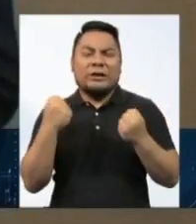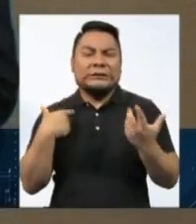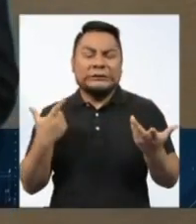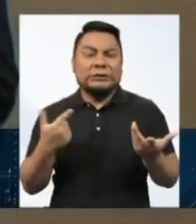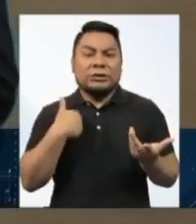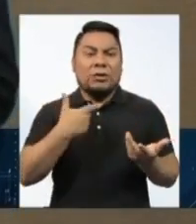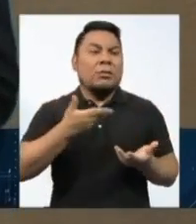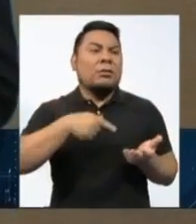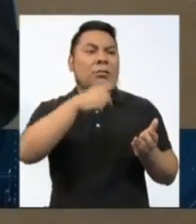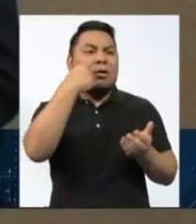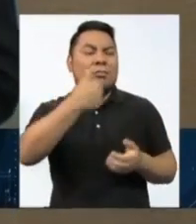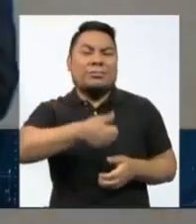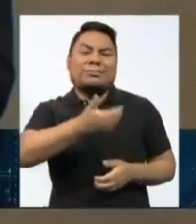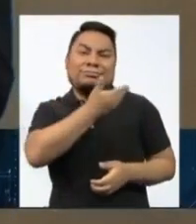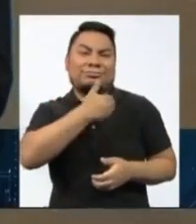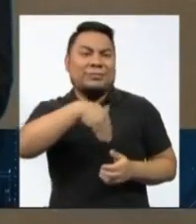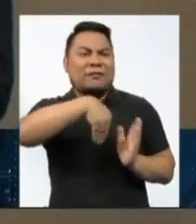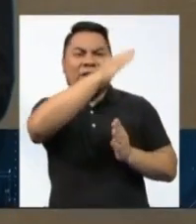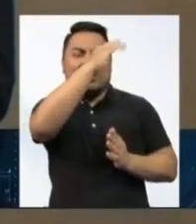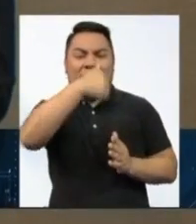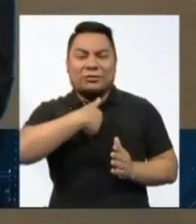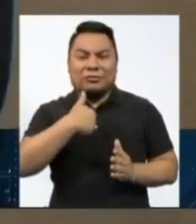cargo,